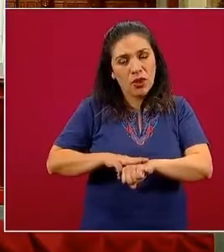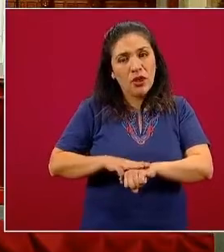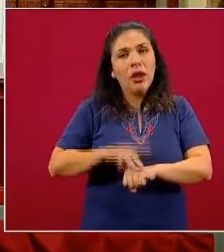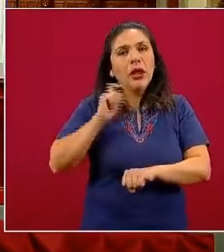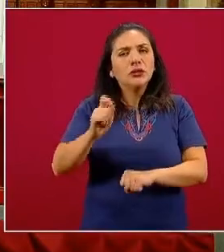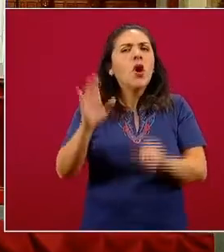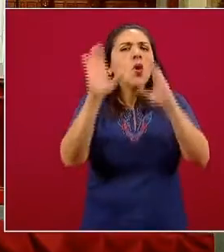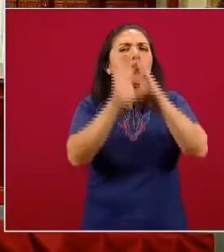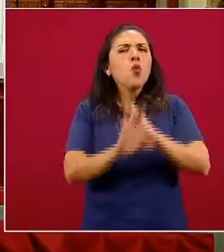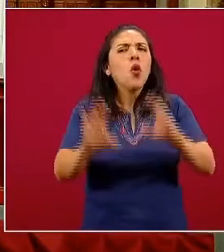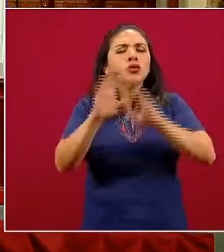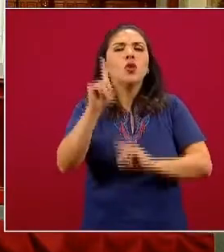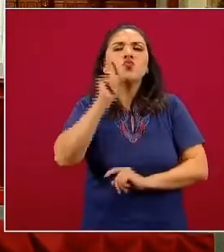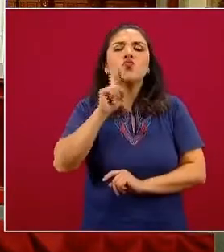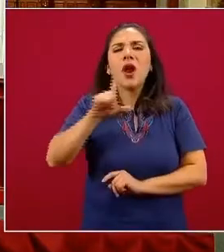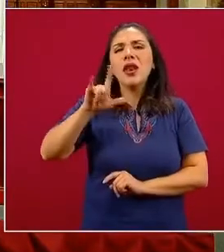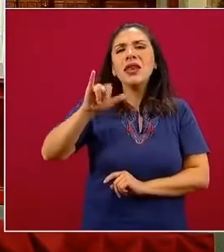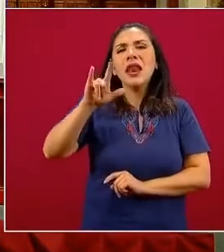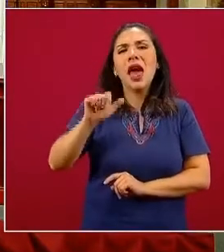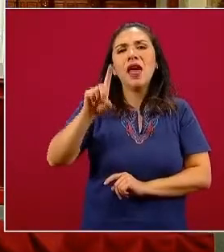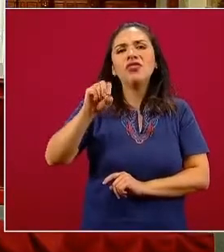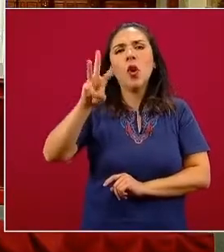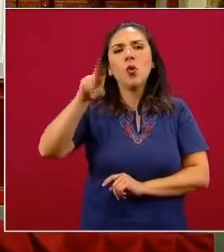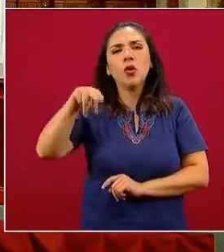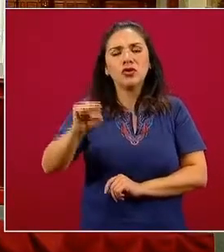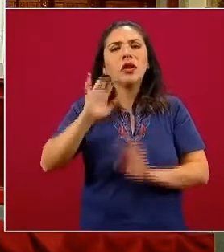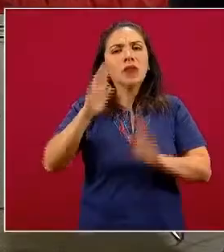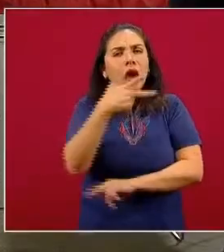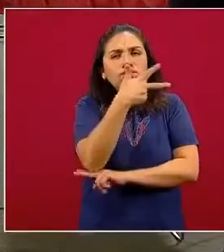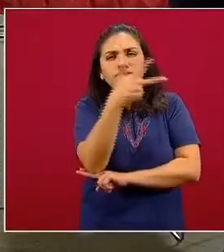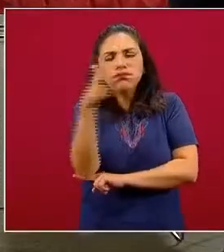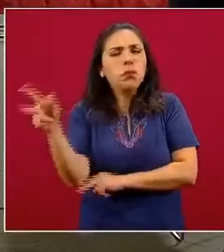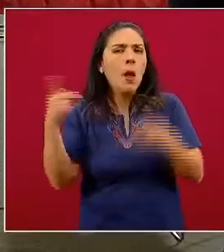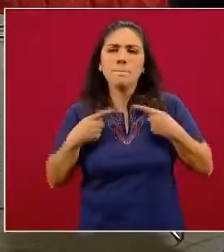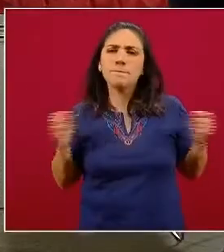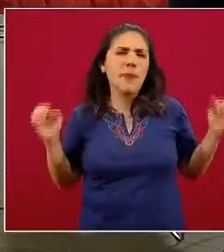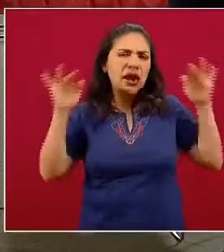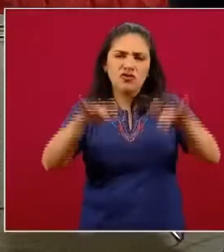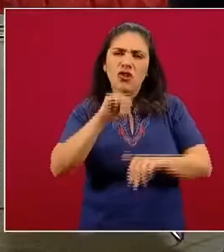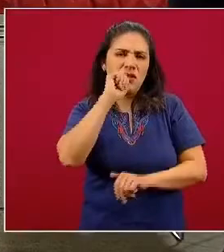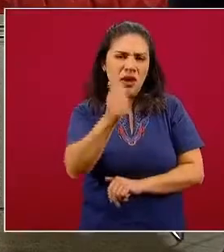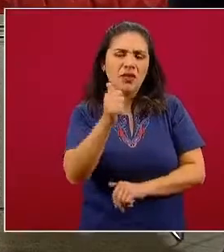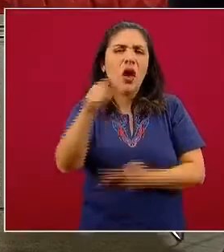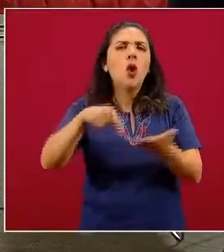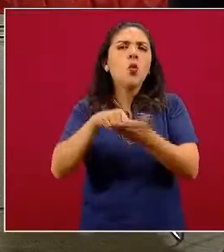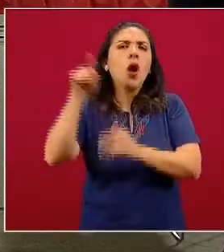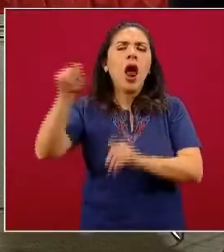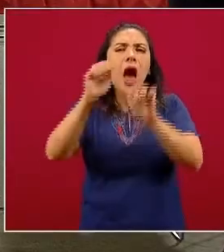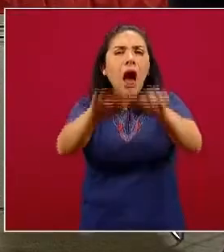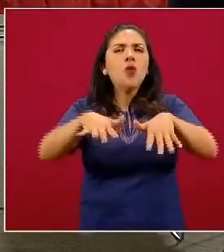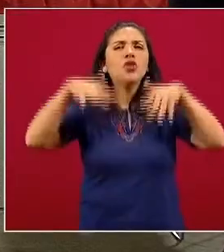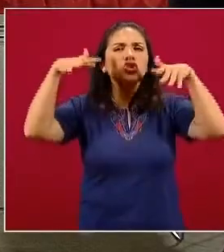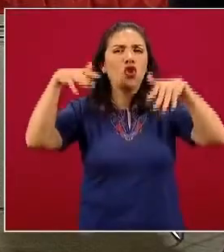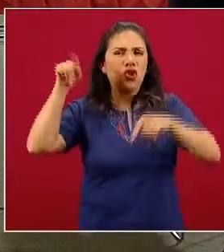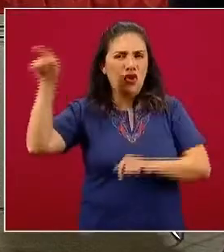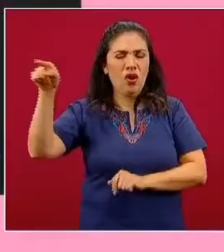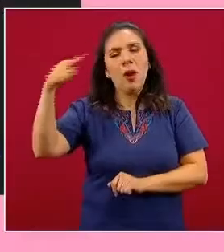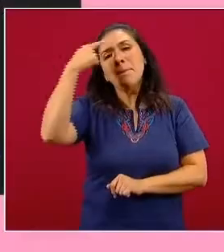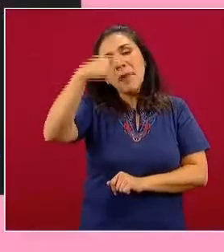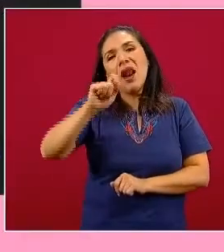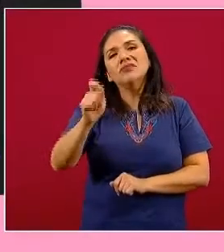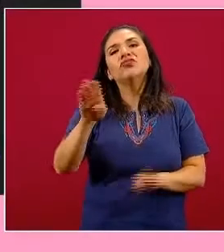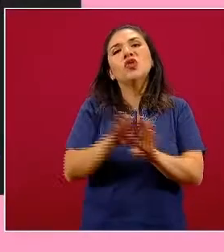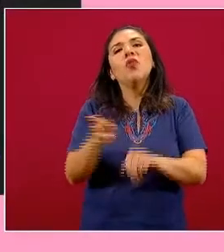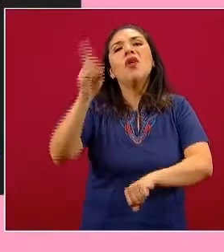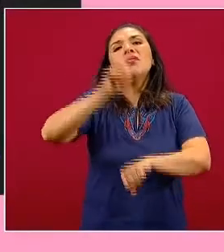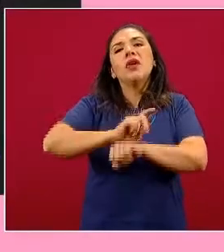un concierto de Lila Downs que se grabó sin público en el Auditorio Nacional para conmemorar